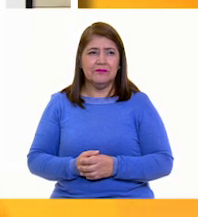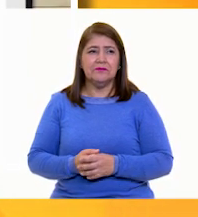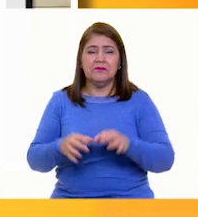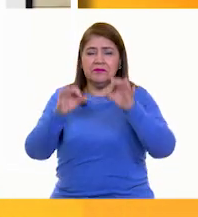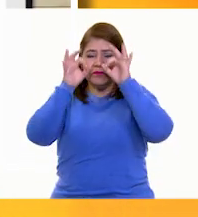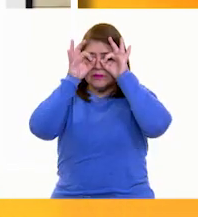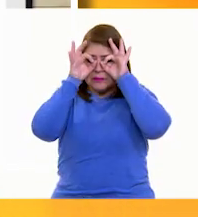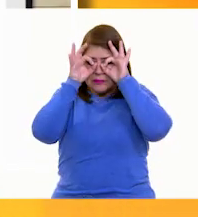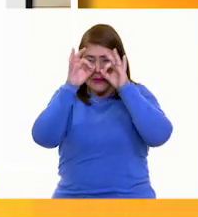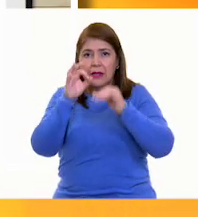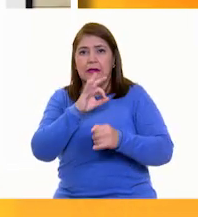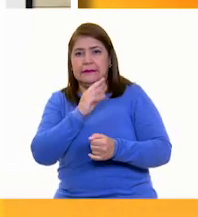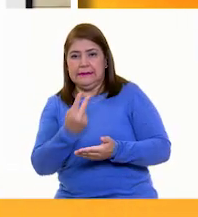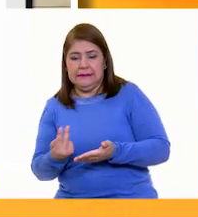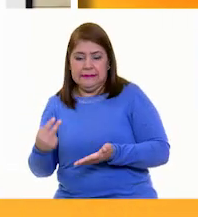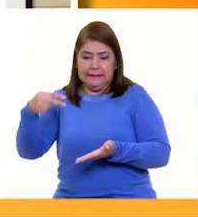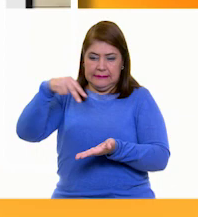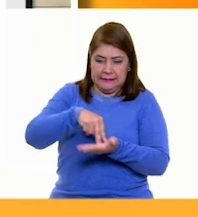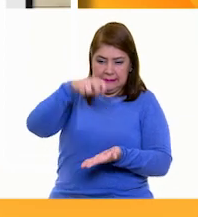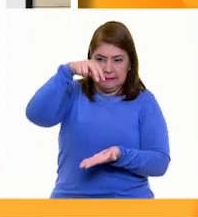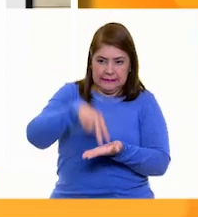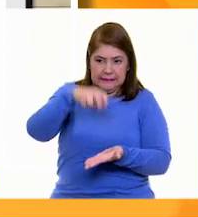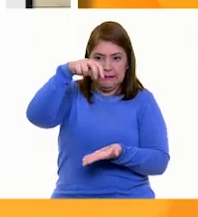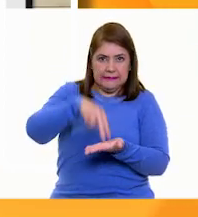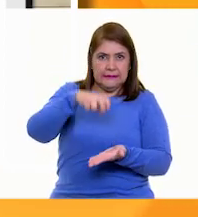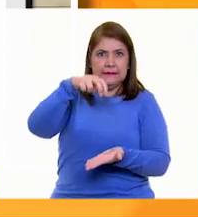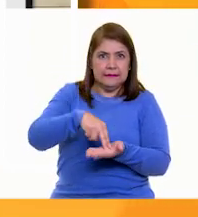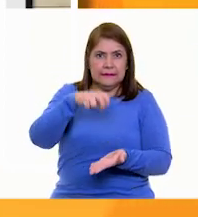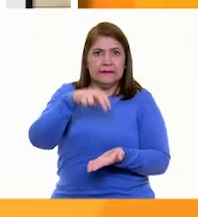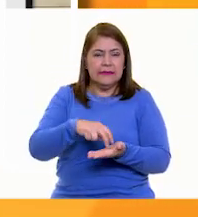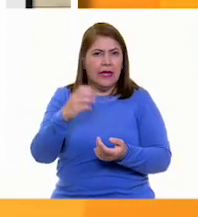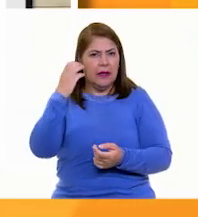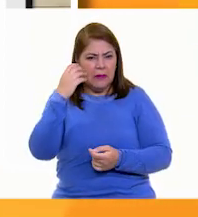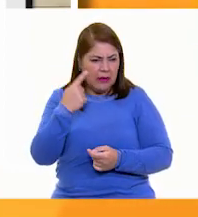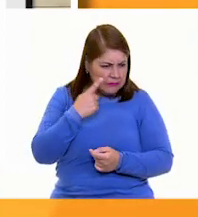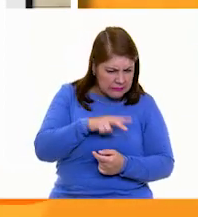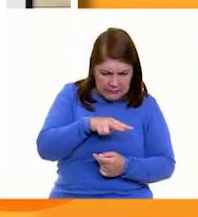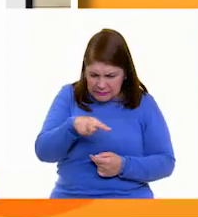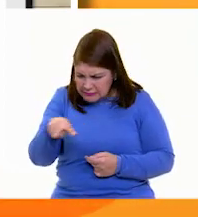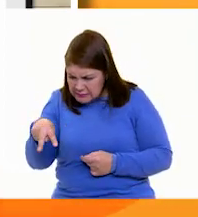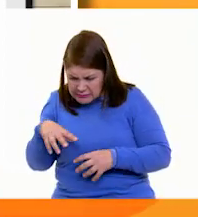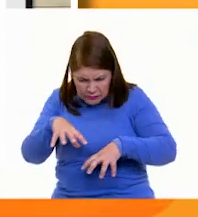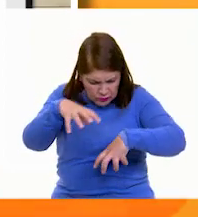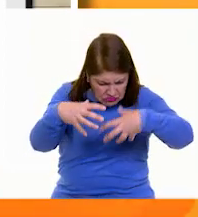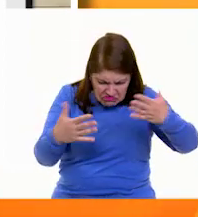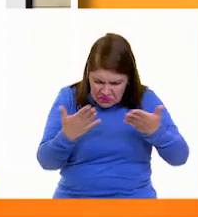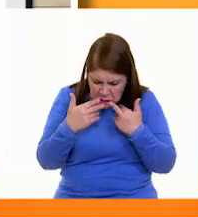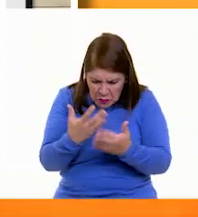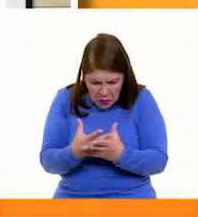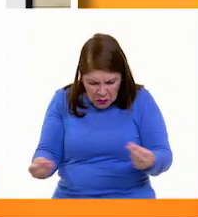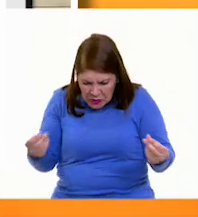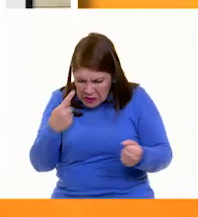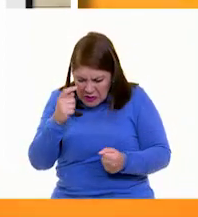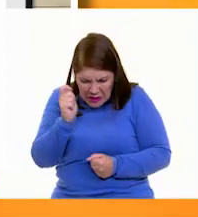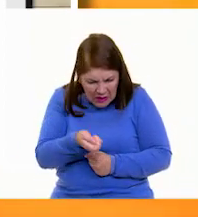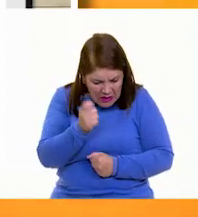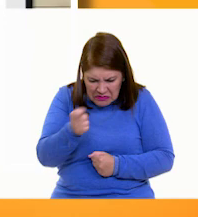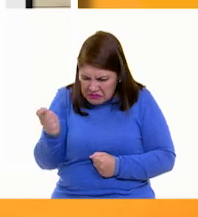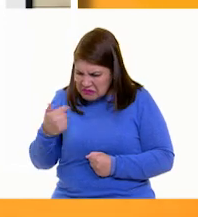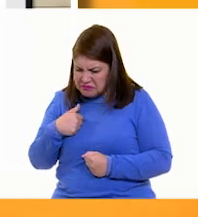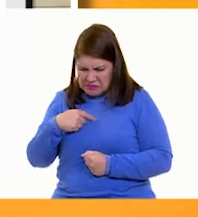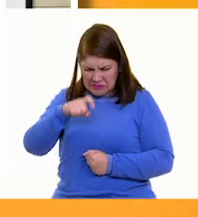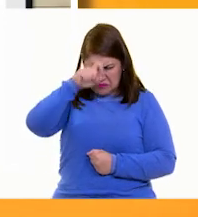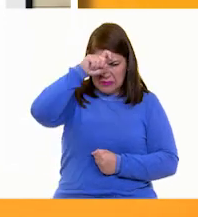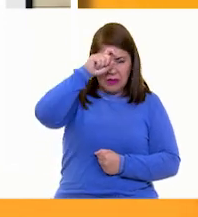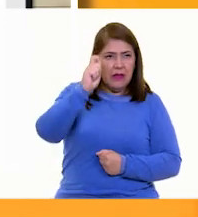Búho se puso a saltar sobre su cama. ¿Dónde se han metido? ¿Qué son?, gritó. Y en